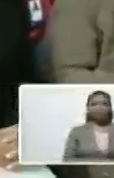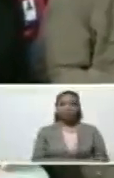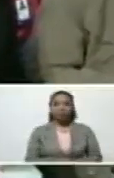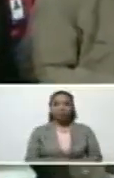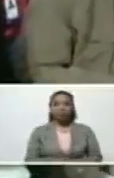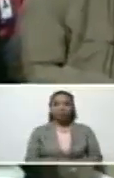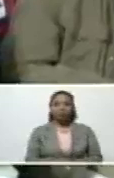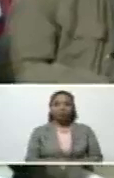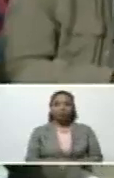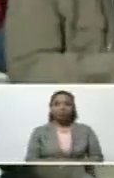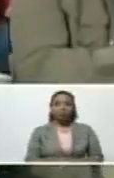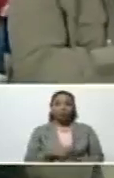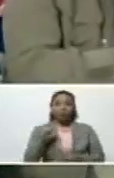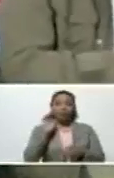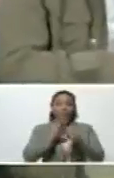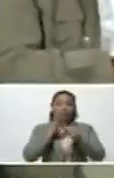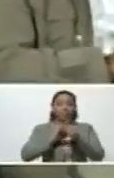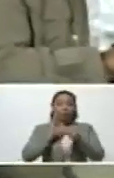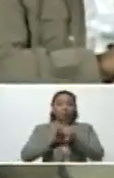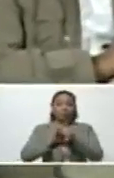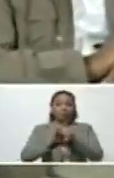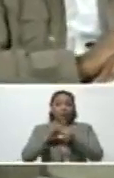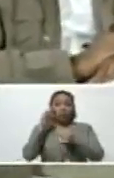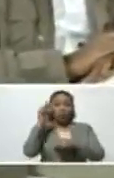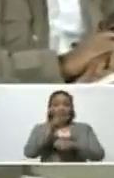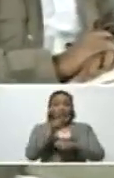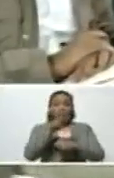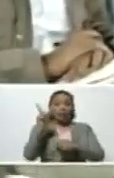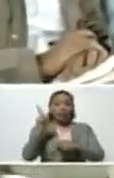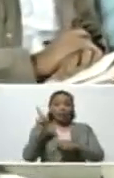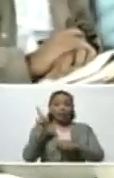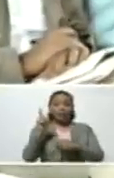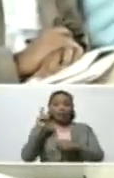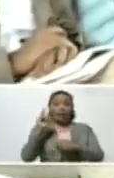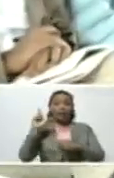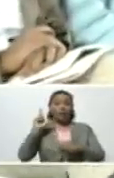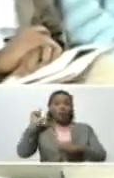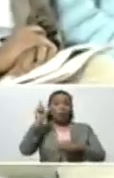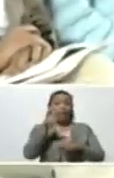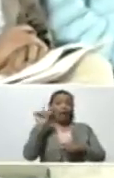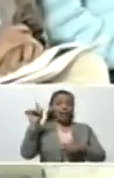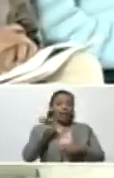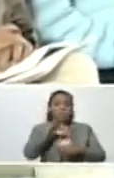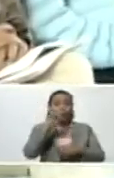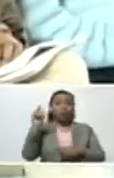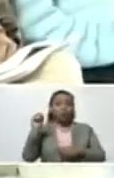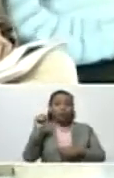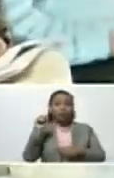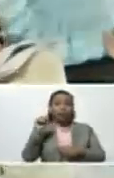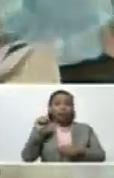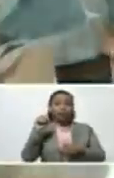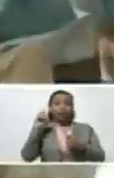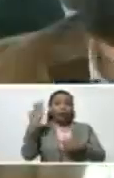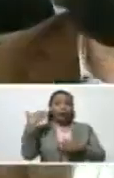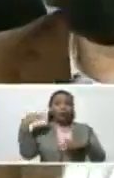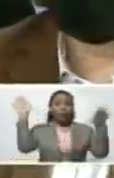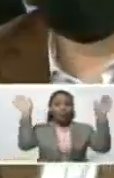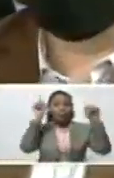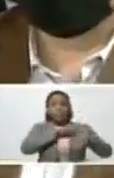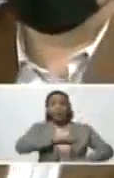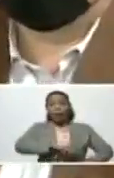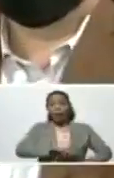la Villa Caracas Boy de los años 50, Caminito de Varela. Porque fue en los 50 que el general Marcos Pérez Jiménez fundó